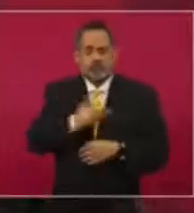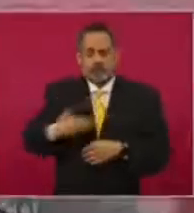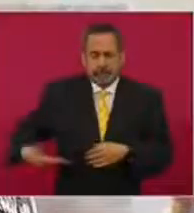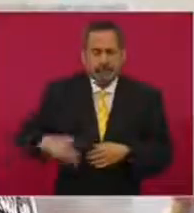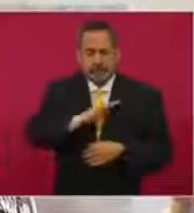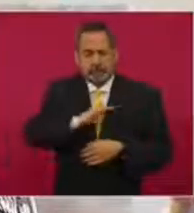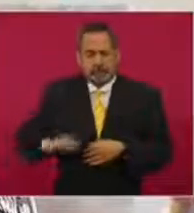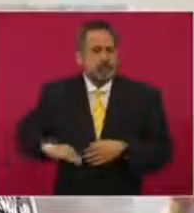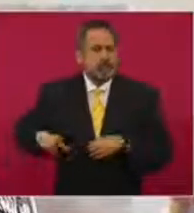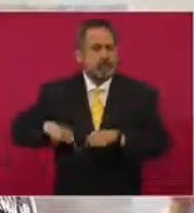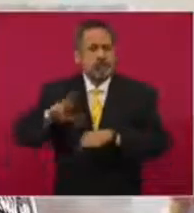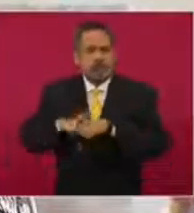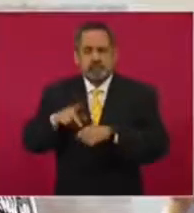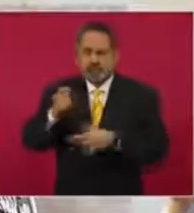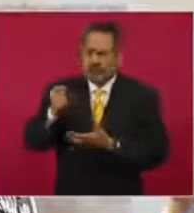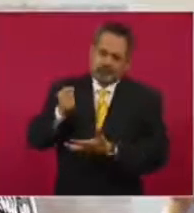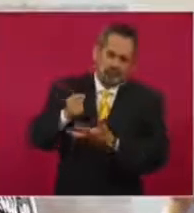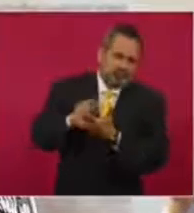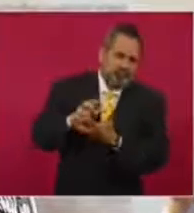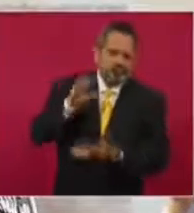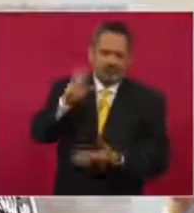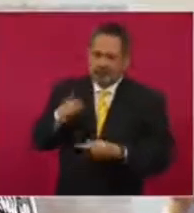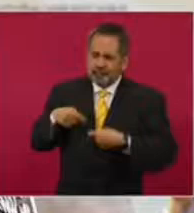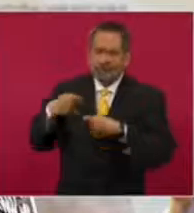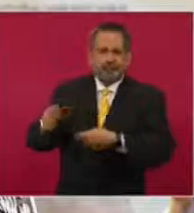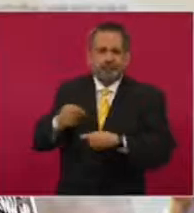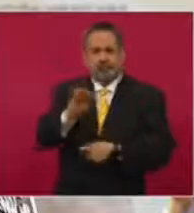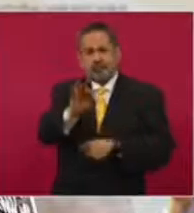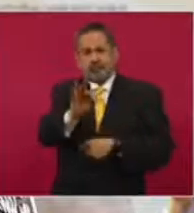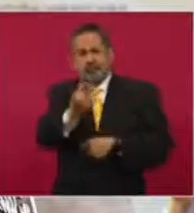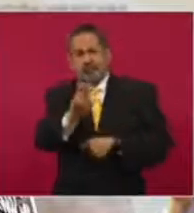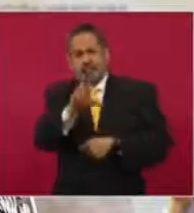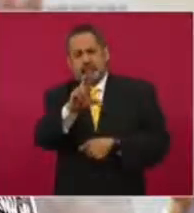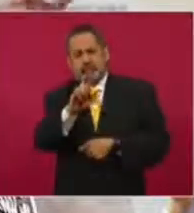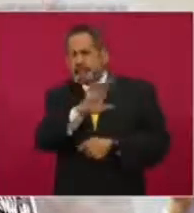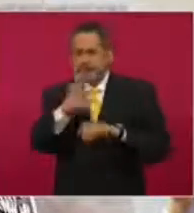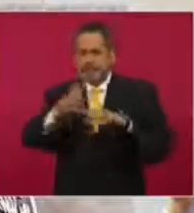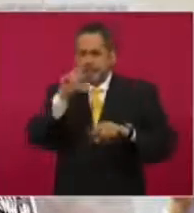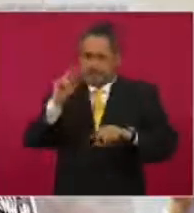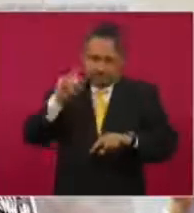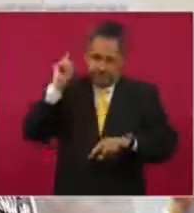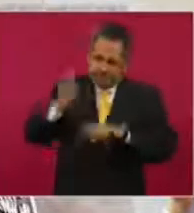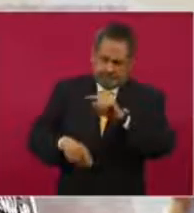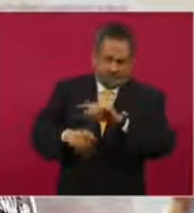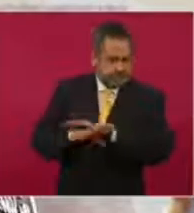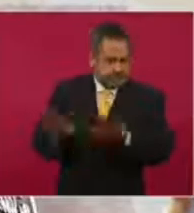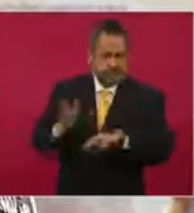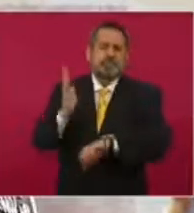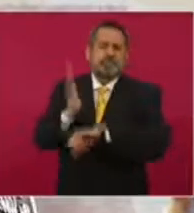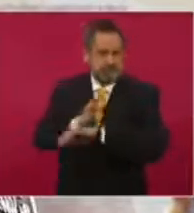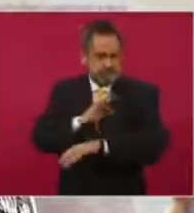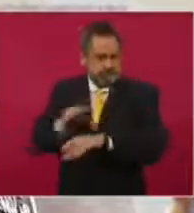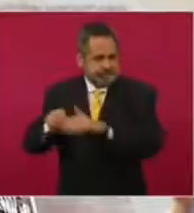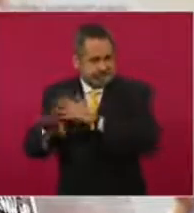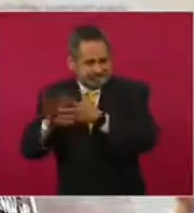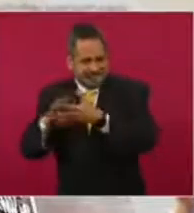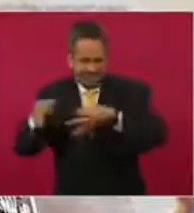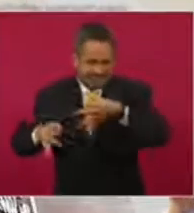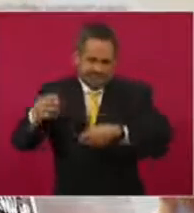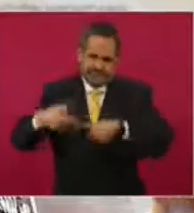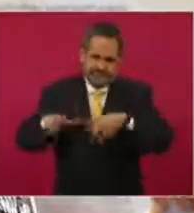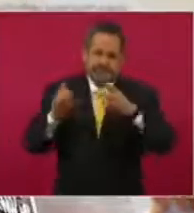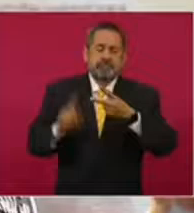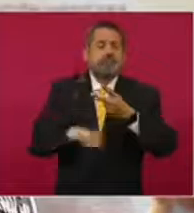ya no tuviesen este fuero constitucional les dije del número de regidores el